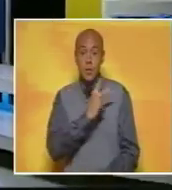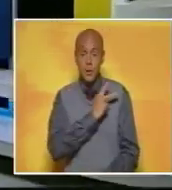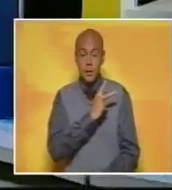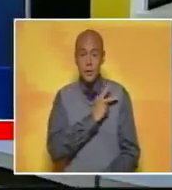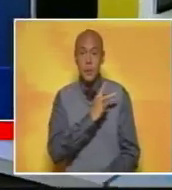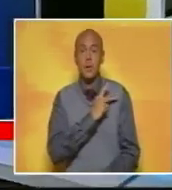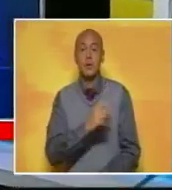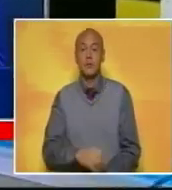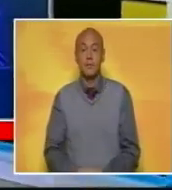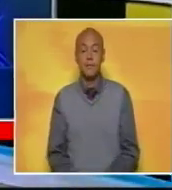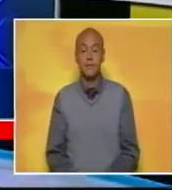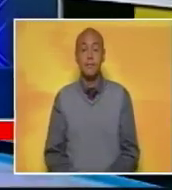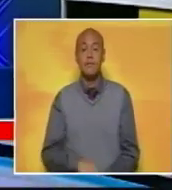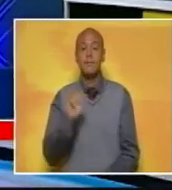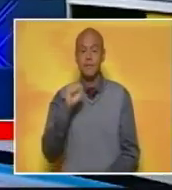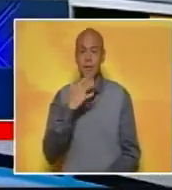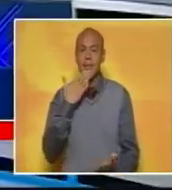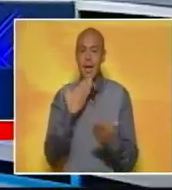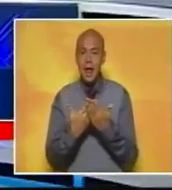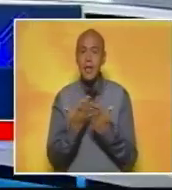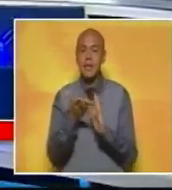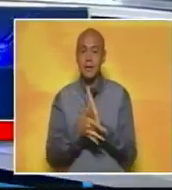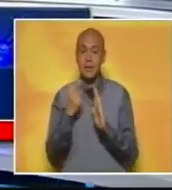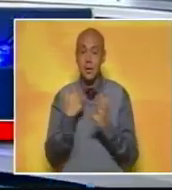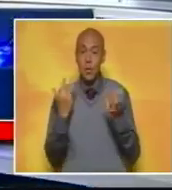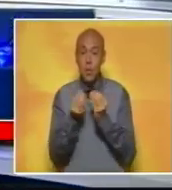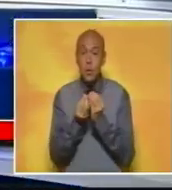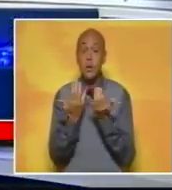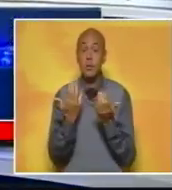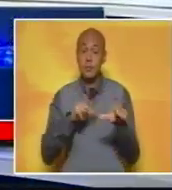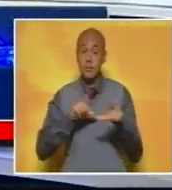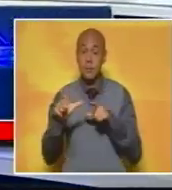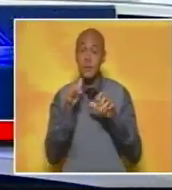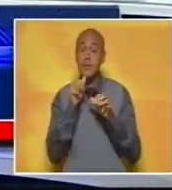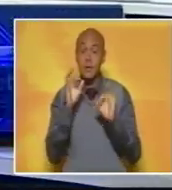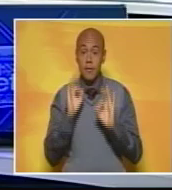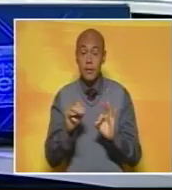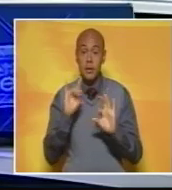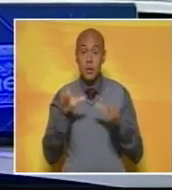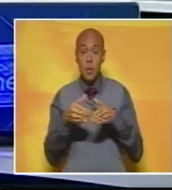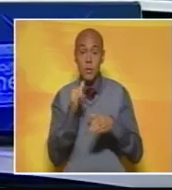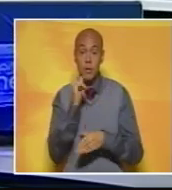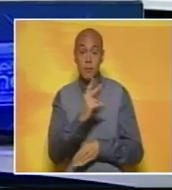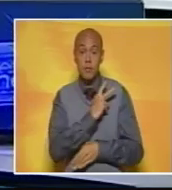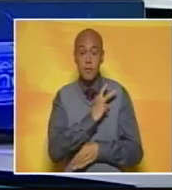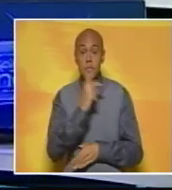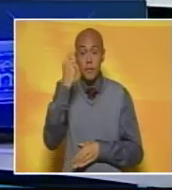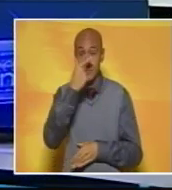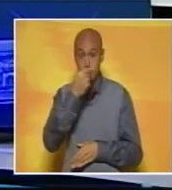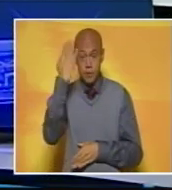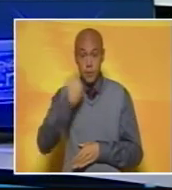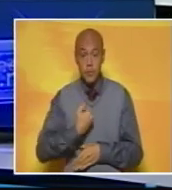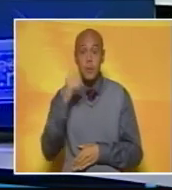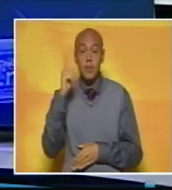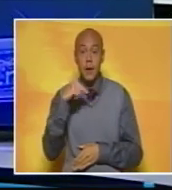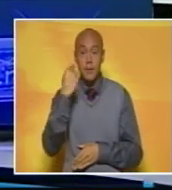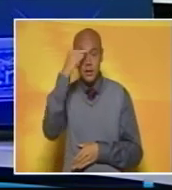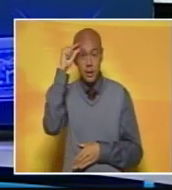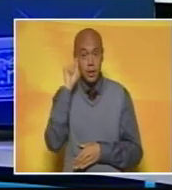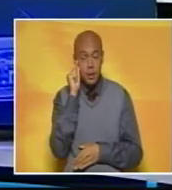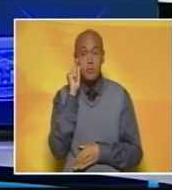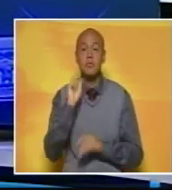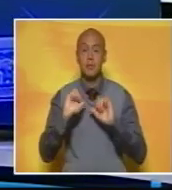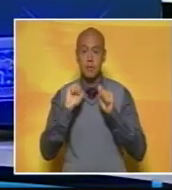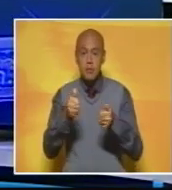su noticiero Venevisión. Muchísimas gracias por acompañarnos. Ya estamos listas en nombre de todo nuestro equipo, Nieves Soteldo y esta servidora Endrina